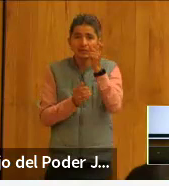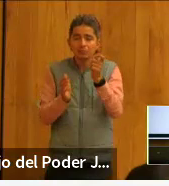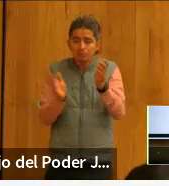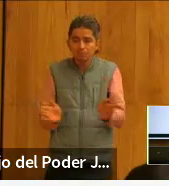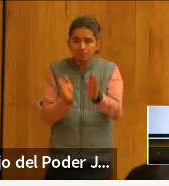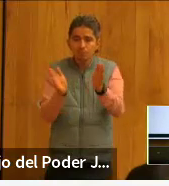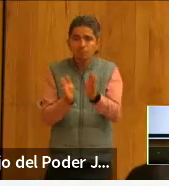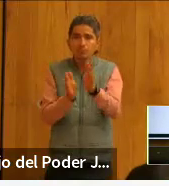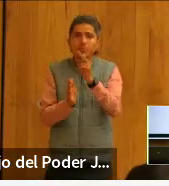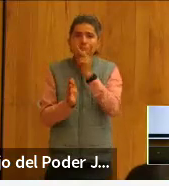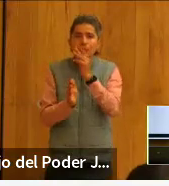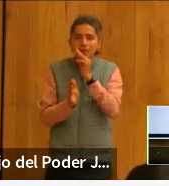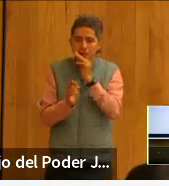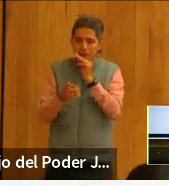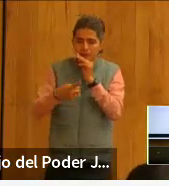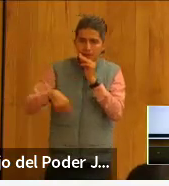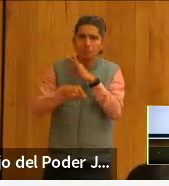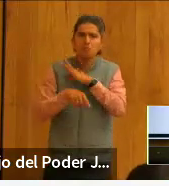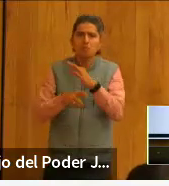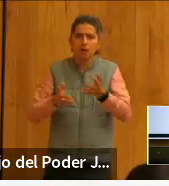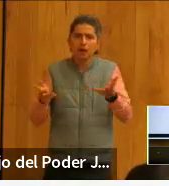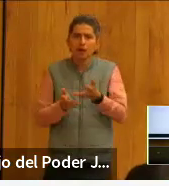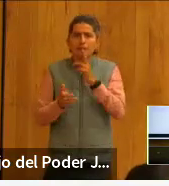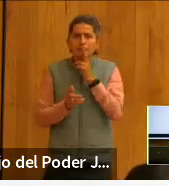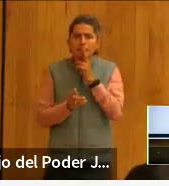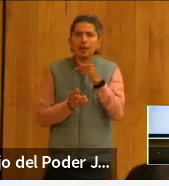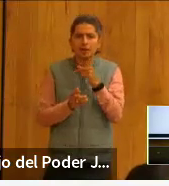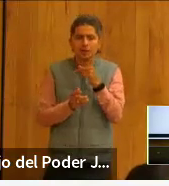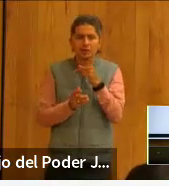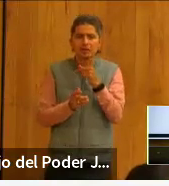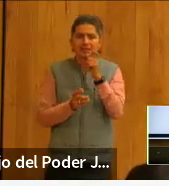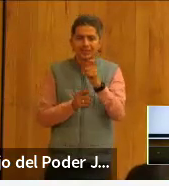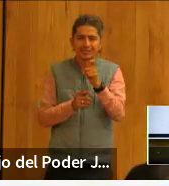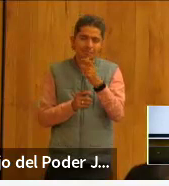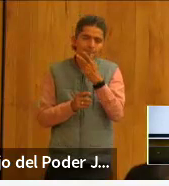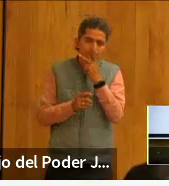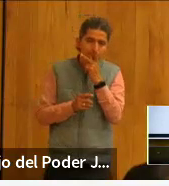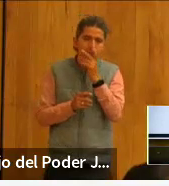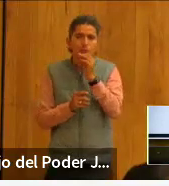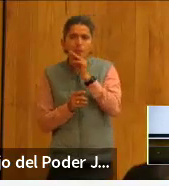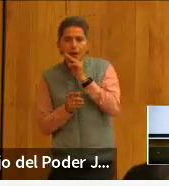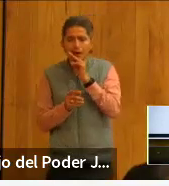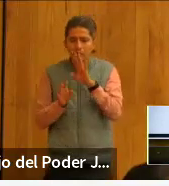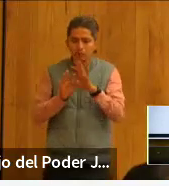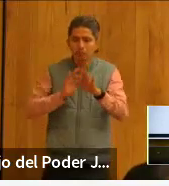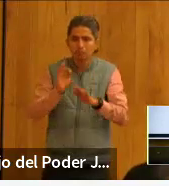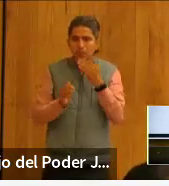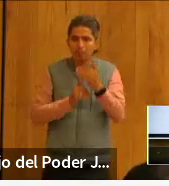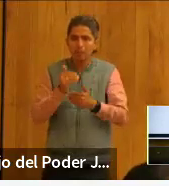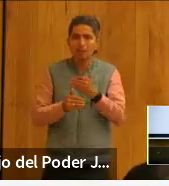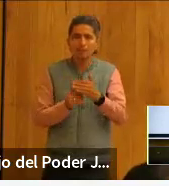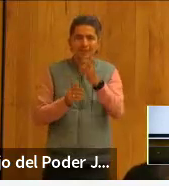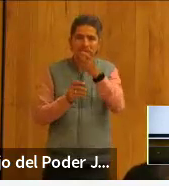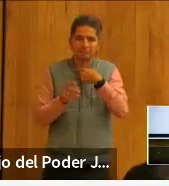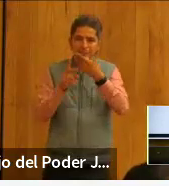que los padres puedan generar en mejor forma sus roles parentales. Por eso es que les decía